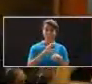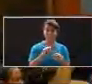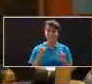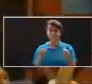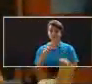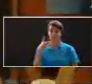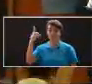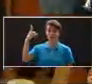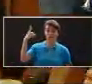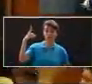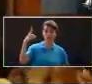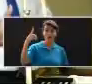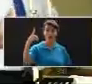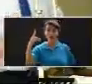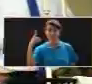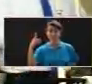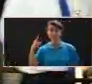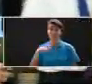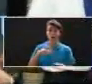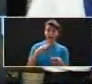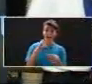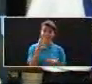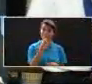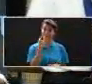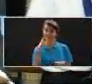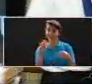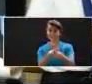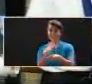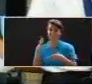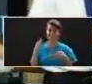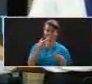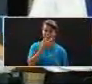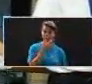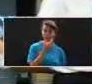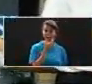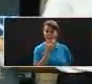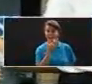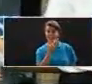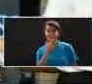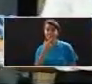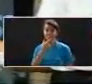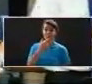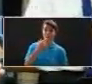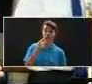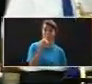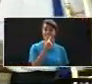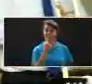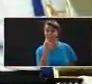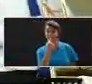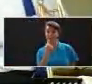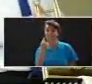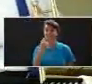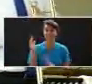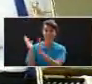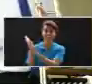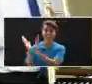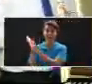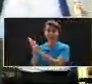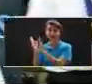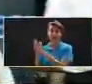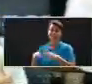Grandes cosas hizo el Señor y mi boca llenará y mi lengua.